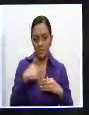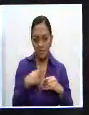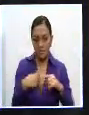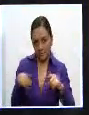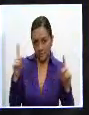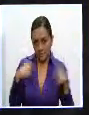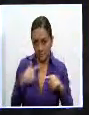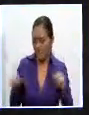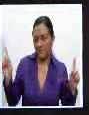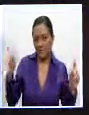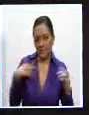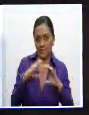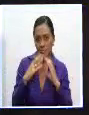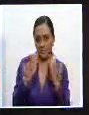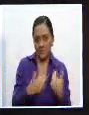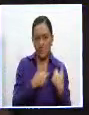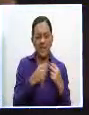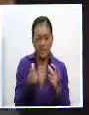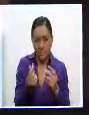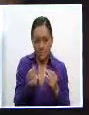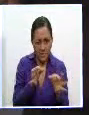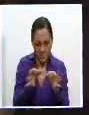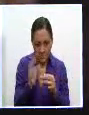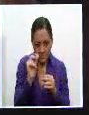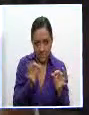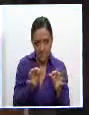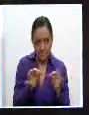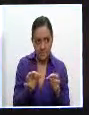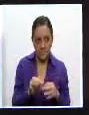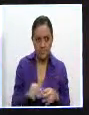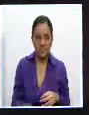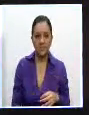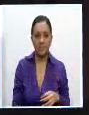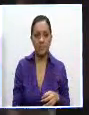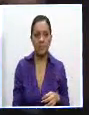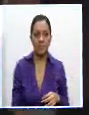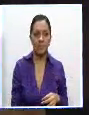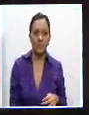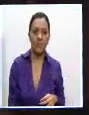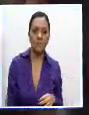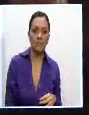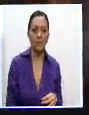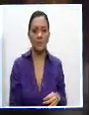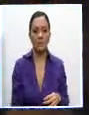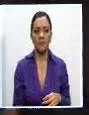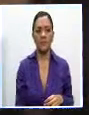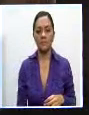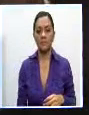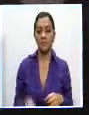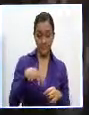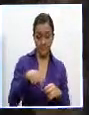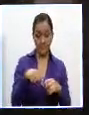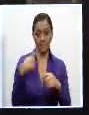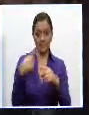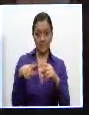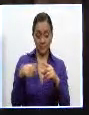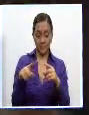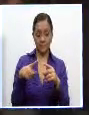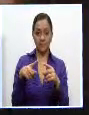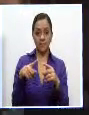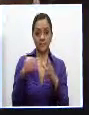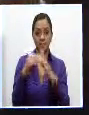distintas y quiero explicarlas rápidamente antes de meterme en una lista de instrumentos jurídicos tratados